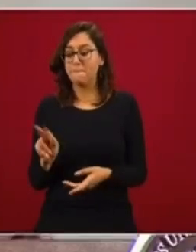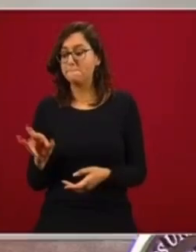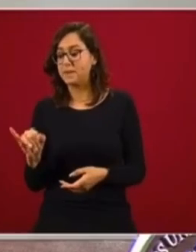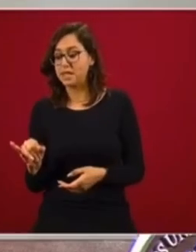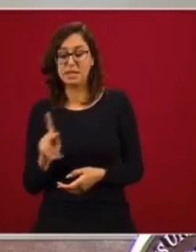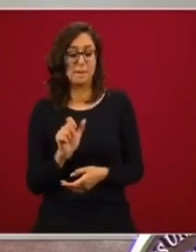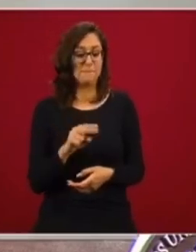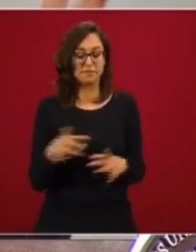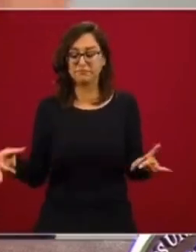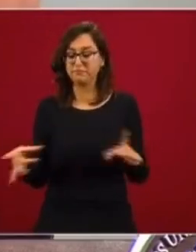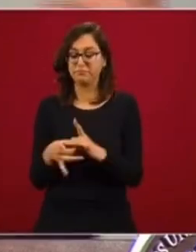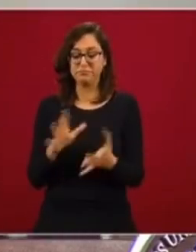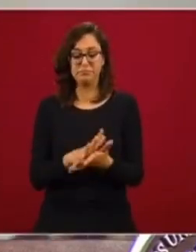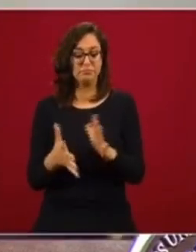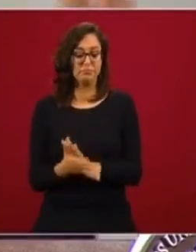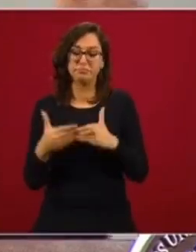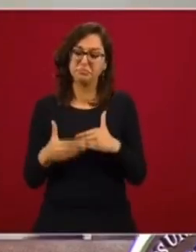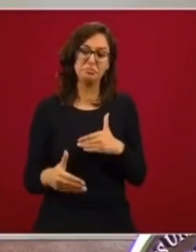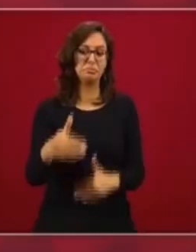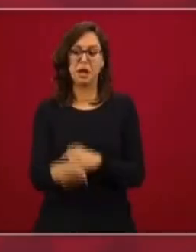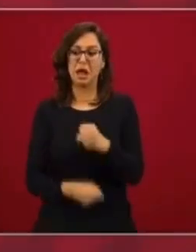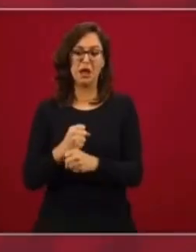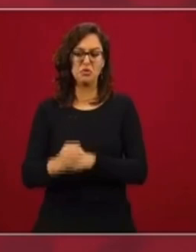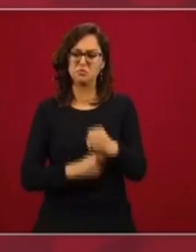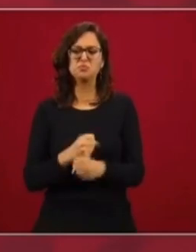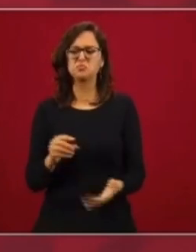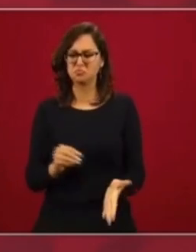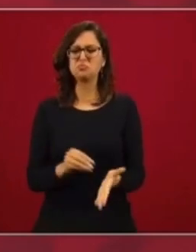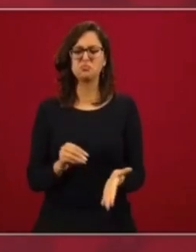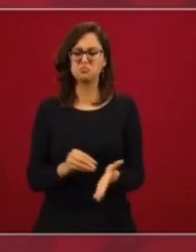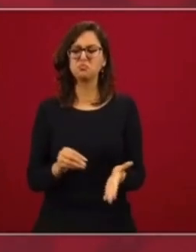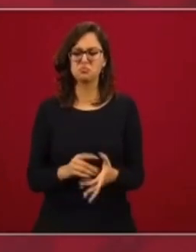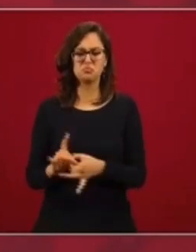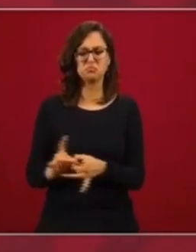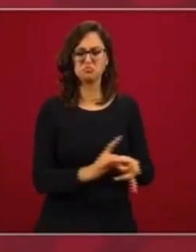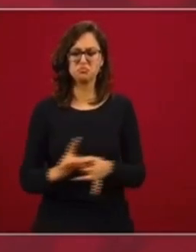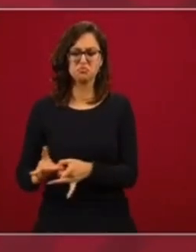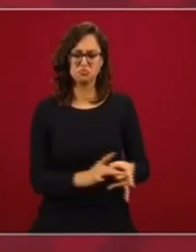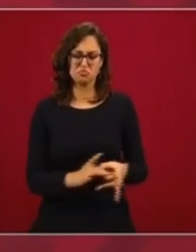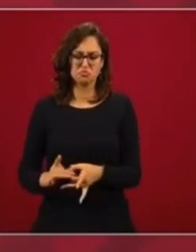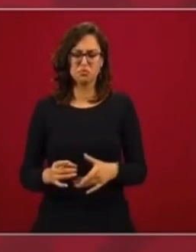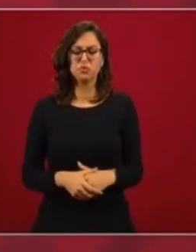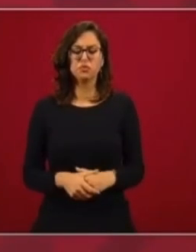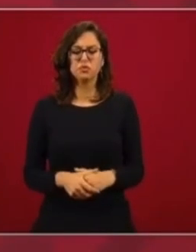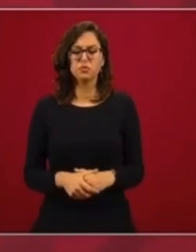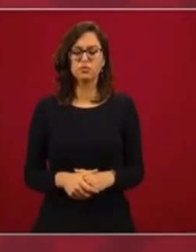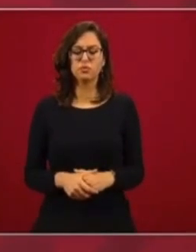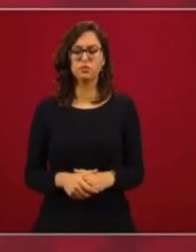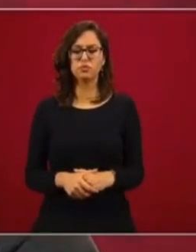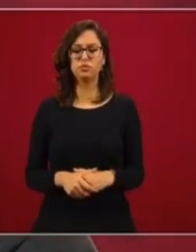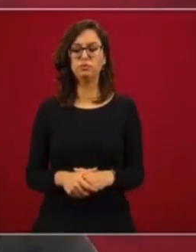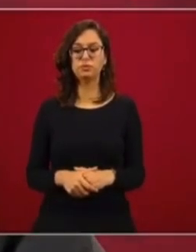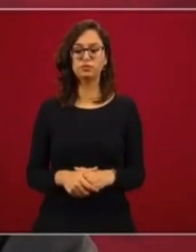el PAN y cómo actuaron durante mucho tiempo y siguen actuando de manera concertada. Todo